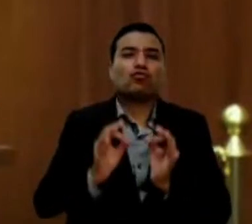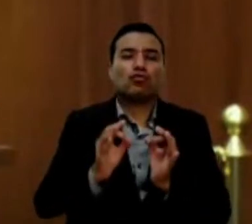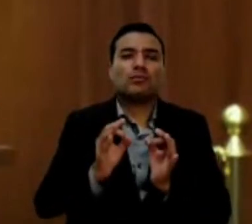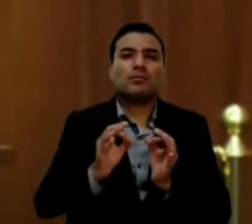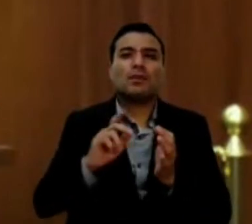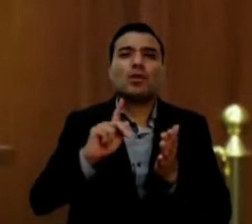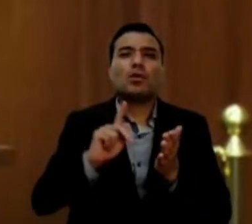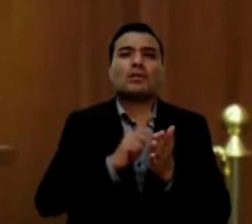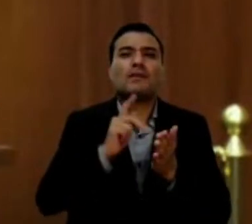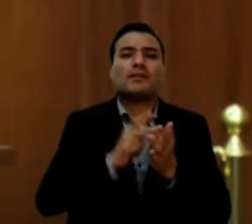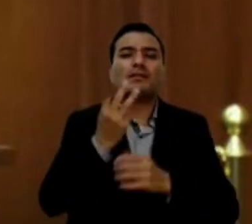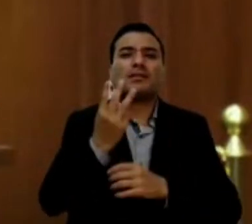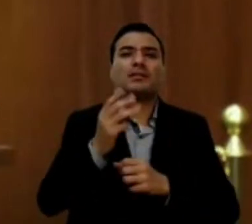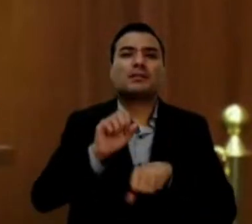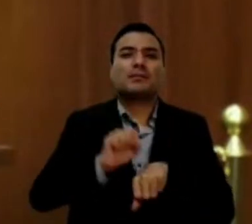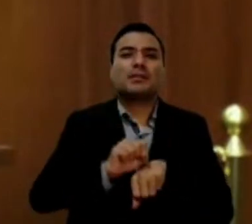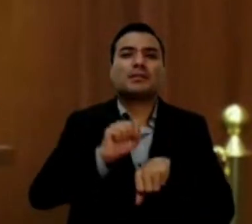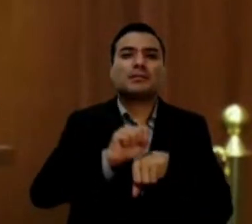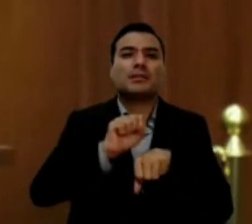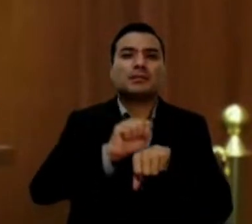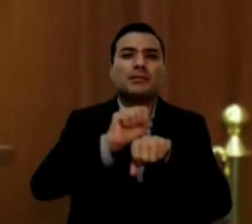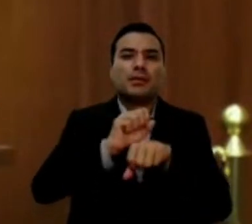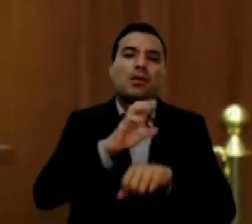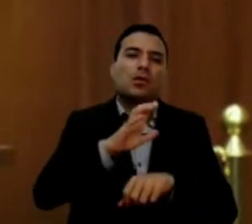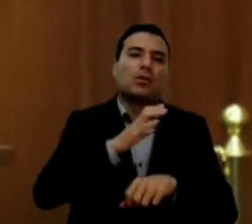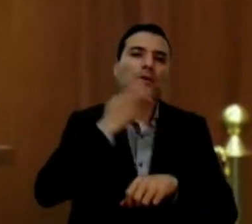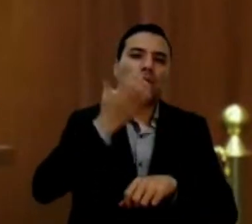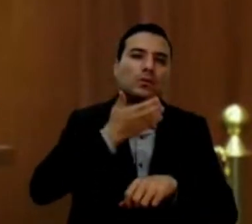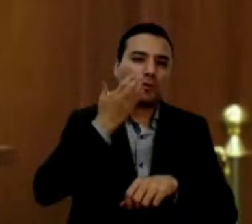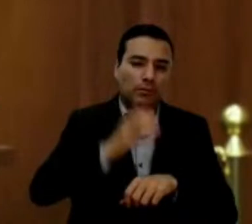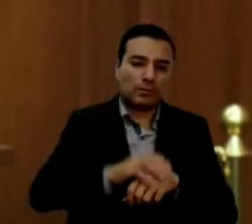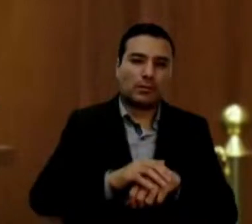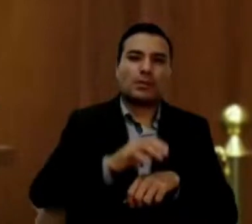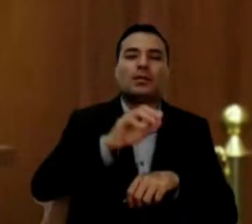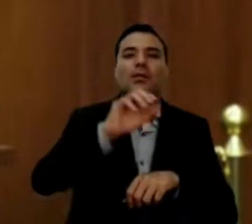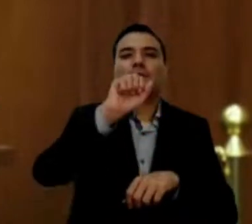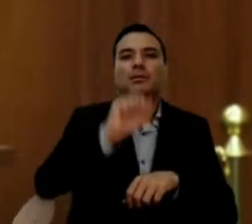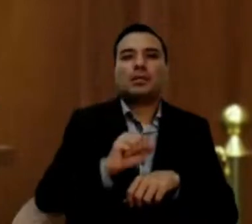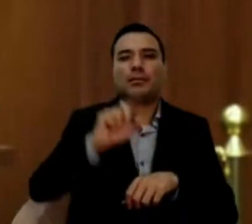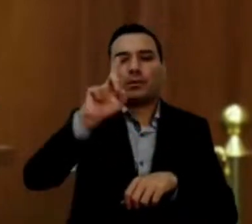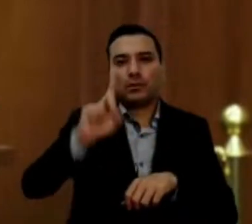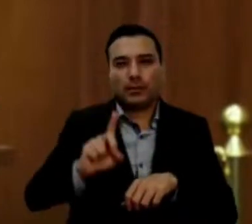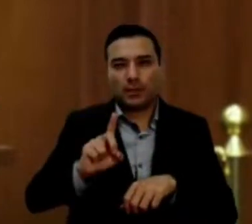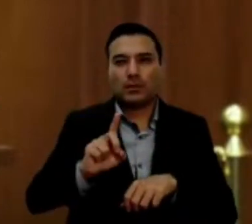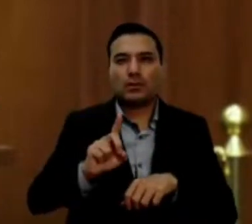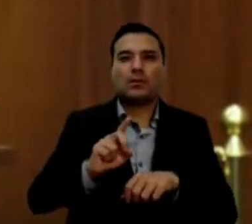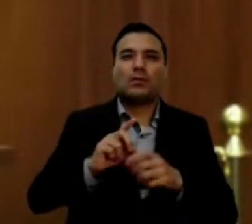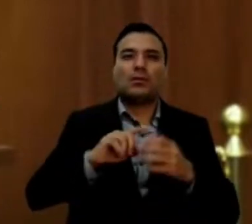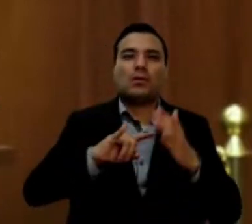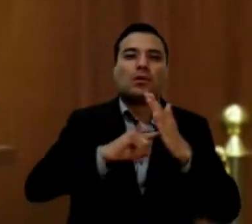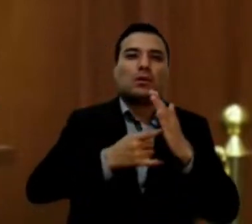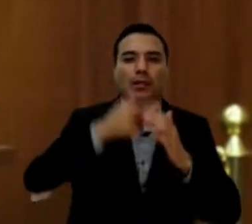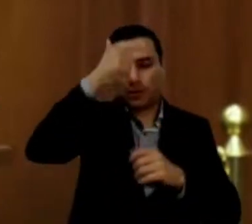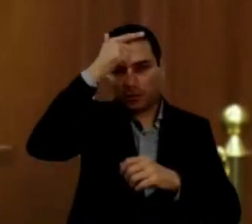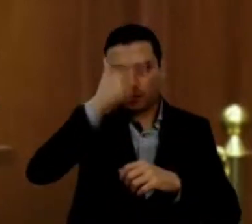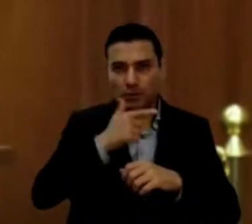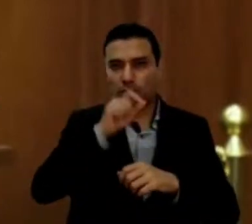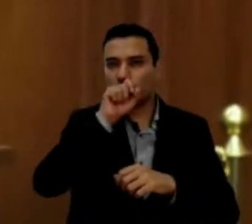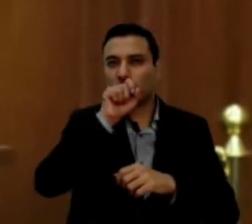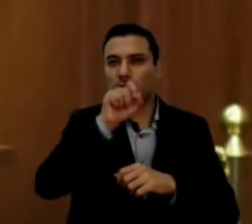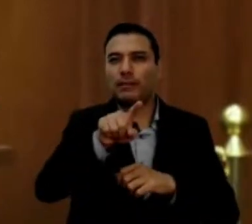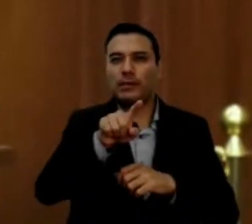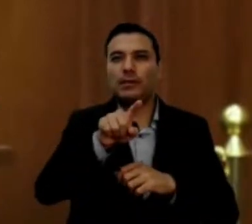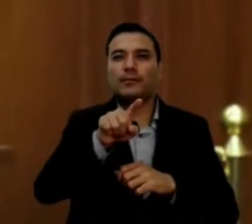la semana, principalmente durante los fines de semana, en horarios nocturnos y en algunas gasolineras que se encuentran en